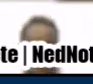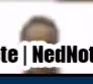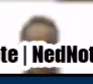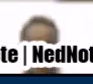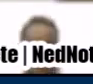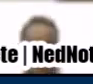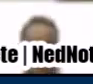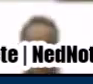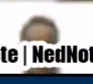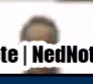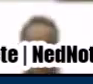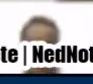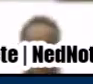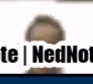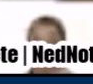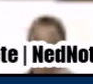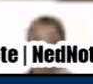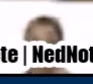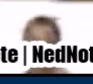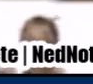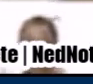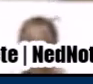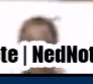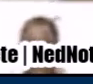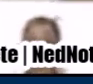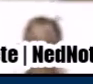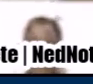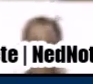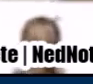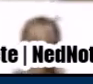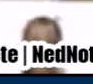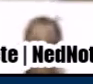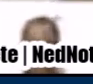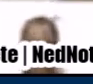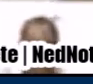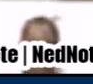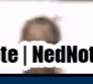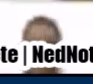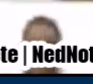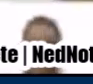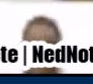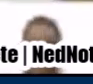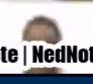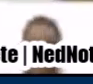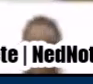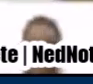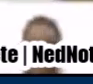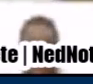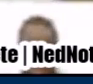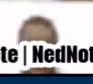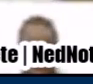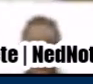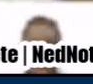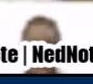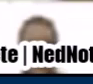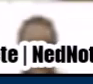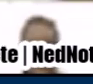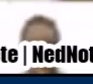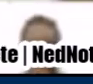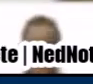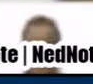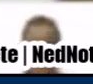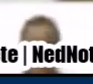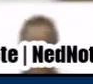de un gobierno nacional tiene que ver con la atención a la emergencia humanitaria y al margen de reinstitucionalización, para poder tener, por ejemplo,